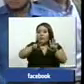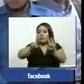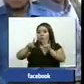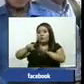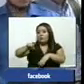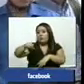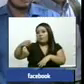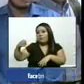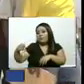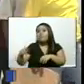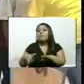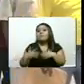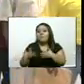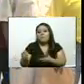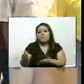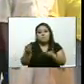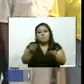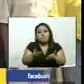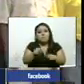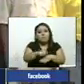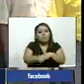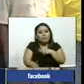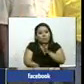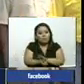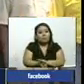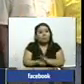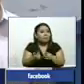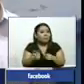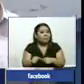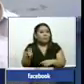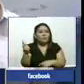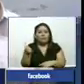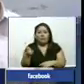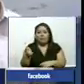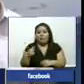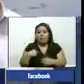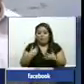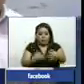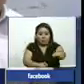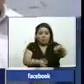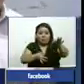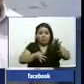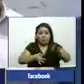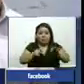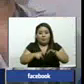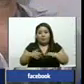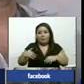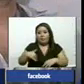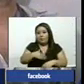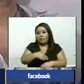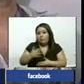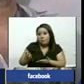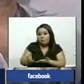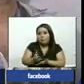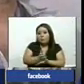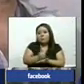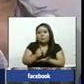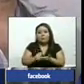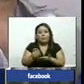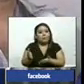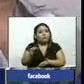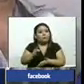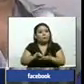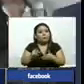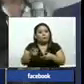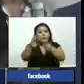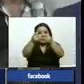aprobados para los caficultores por la Asamblea Legislativa, pero aún no ha llegado la solicitud por parte del Ministerio de Hacienda para la ratificación de